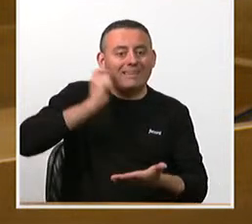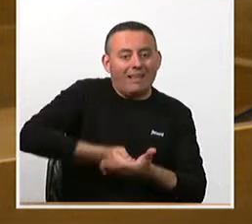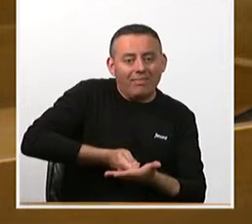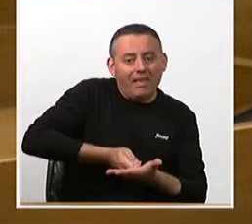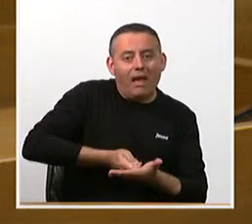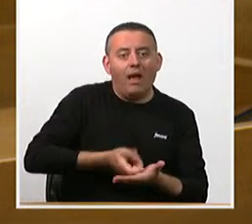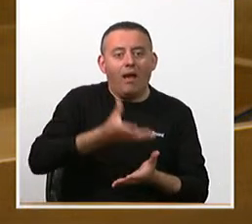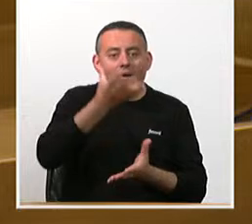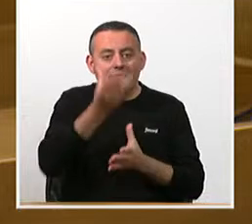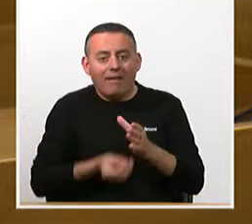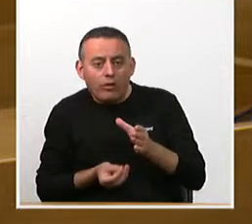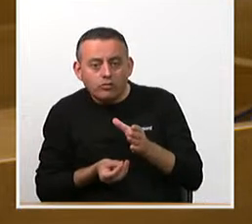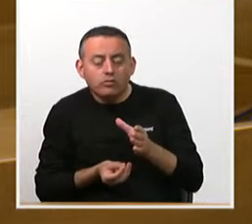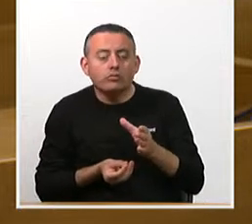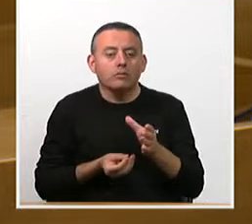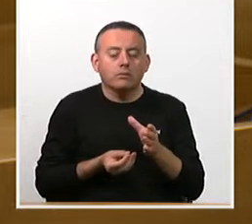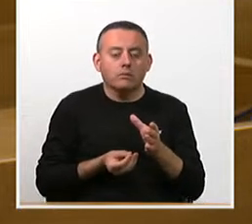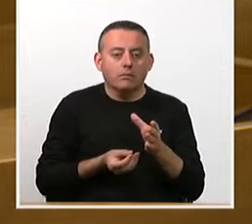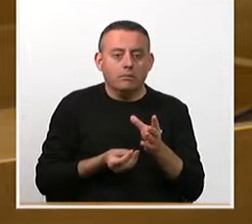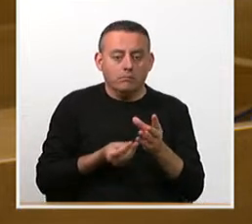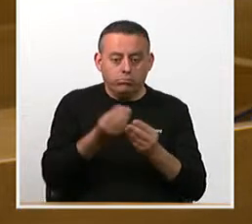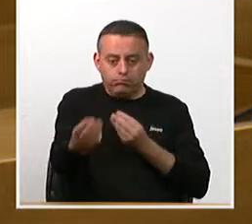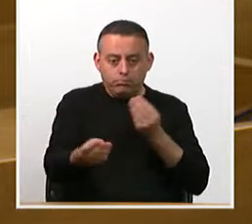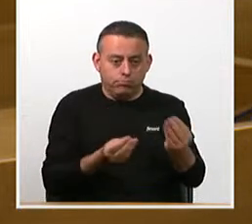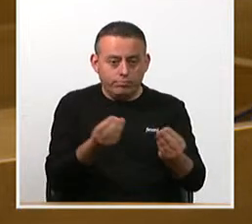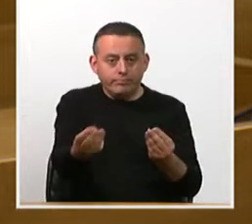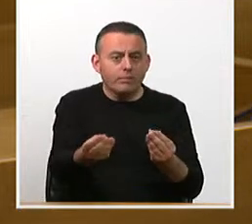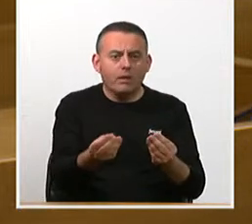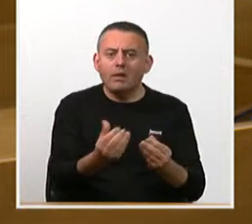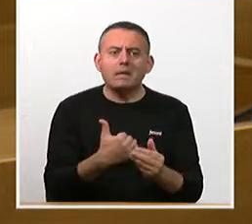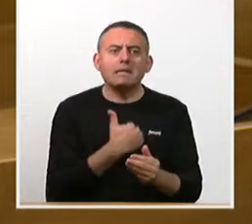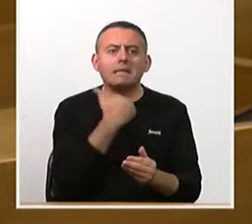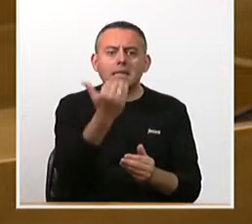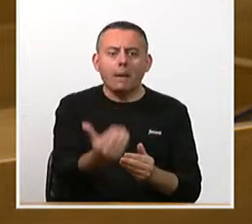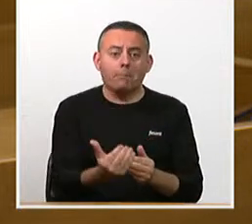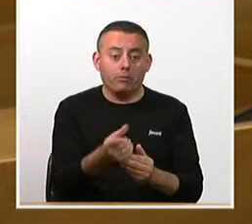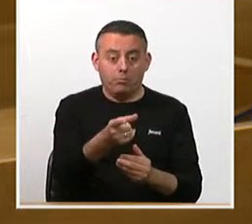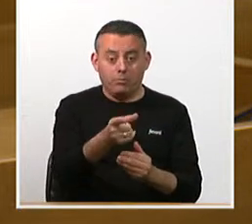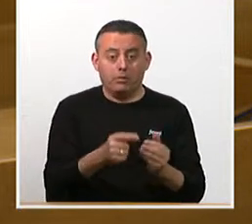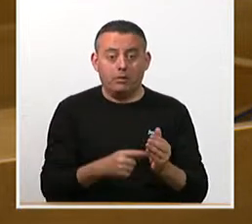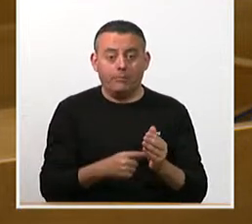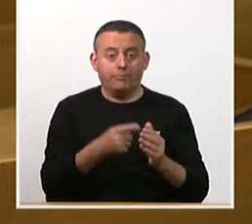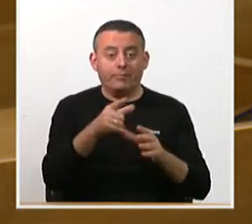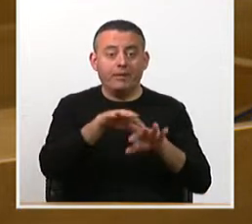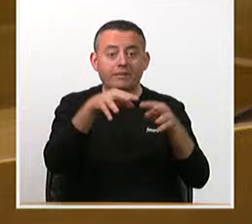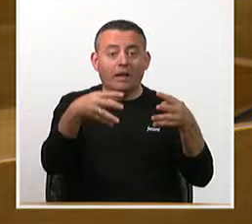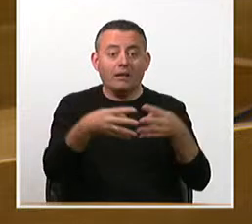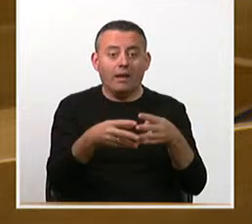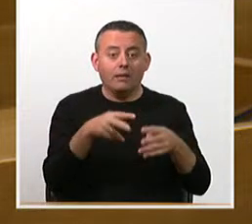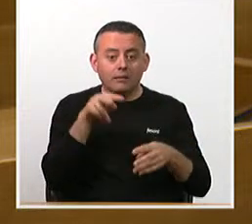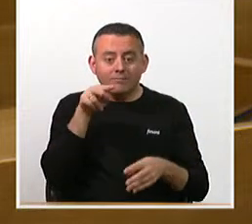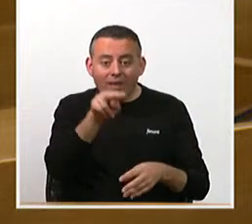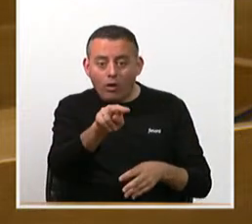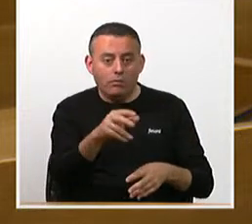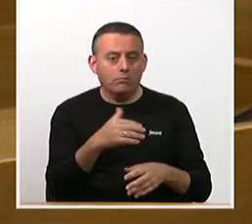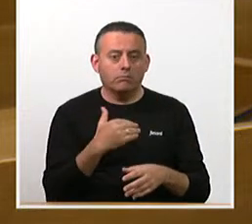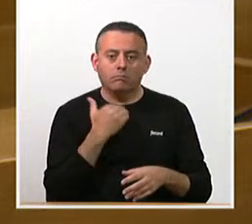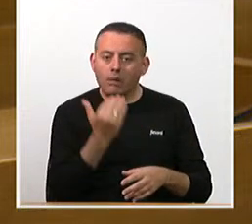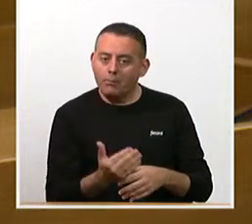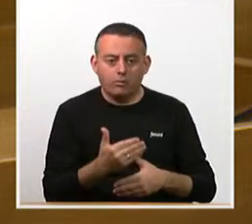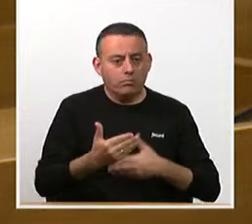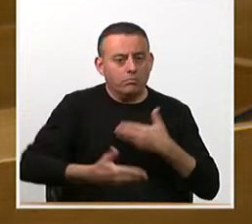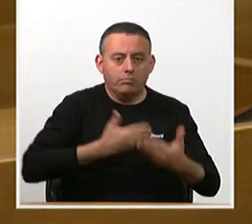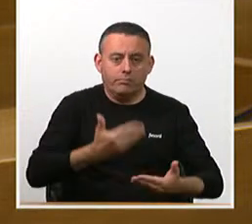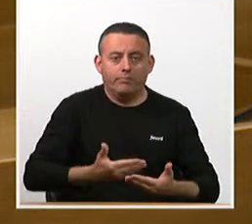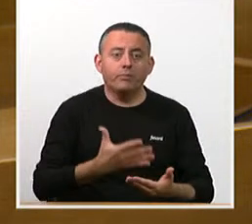fallos permite a los operadores jurídicos seguir de cerca el desarrollo de los casos lo que promueve la